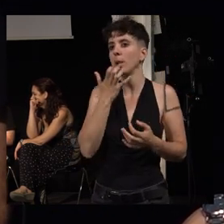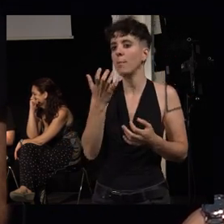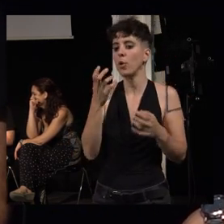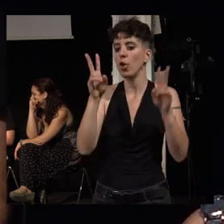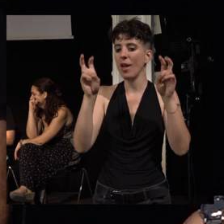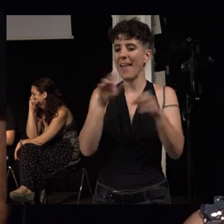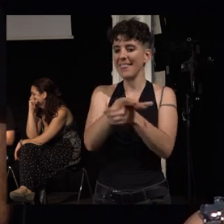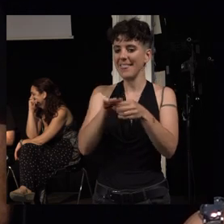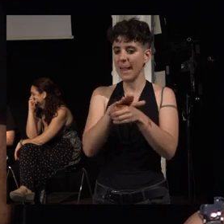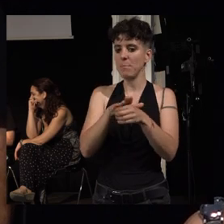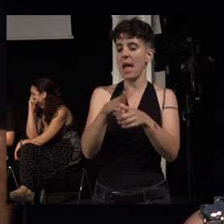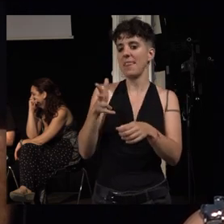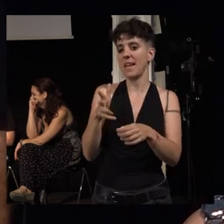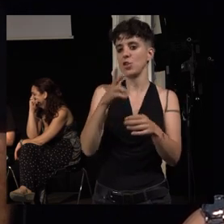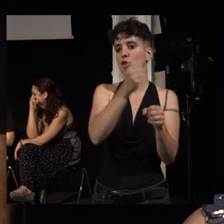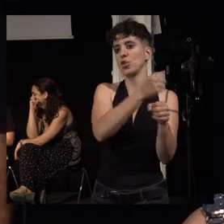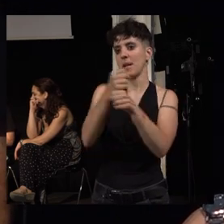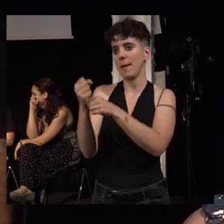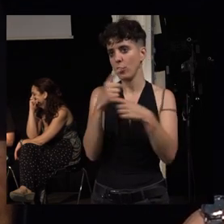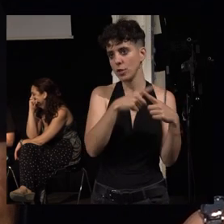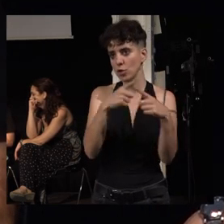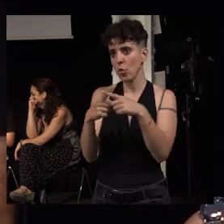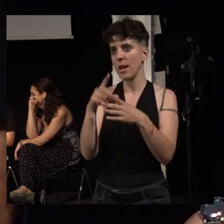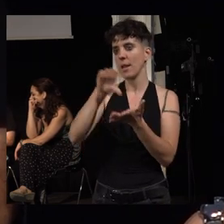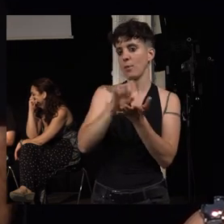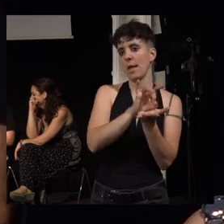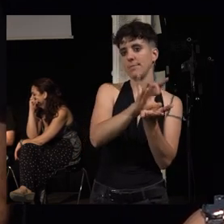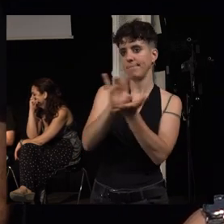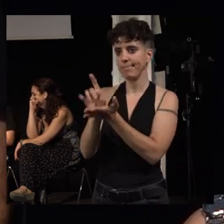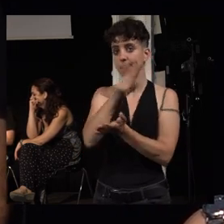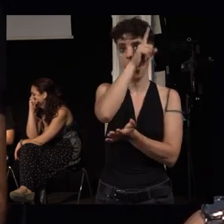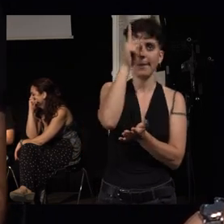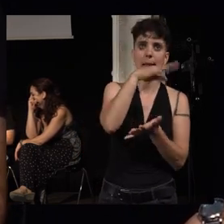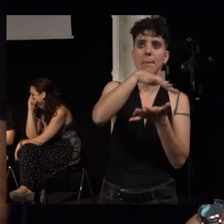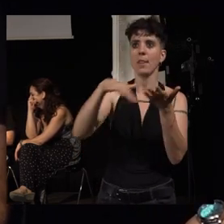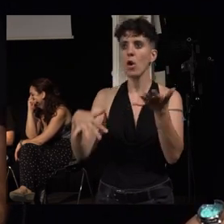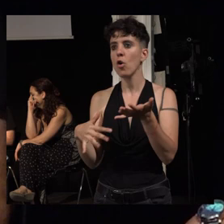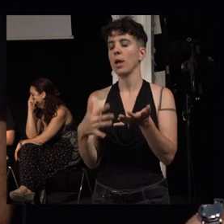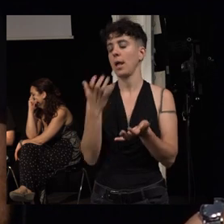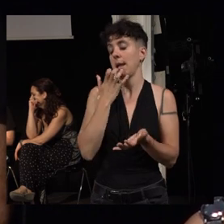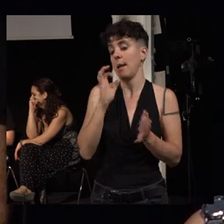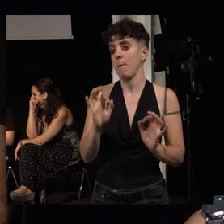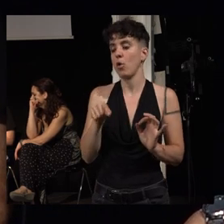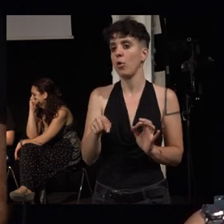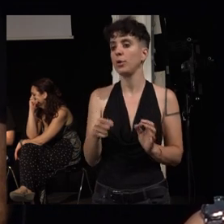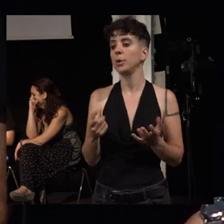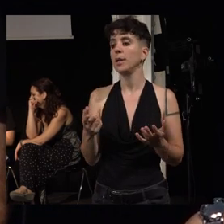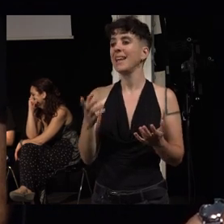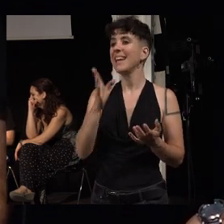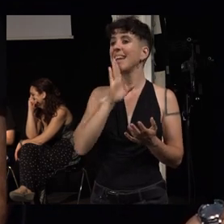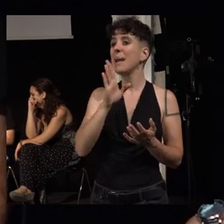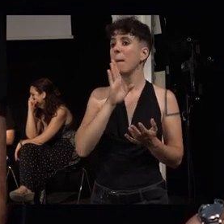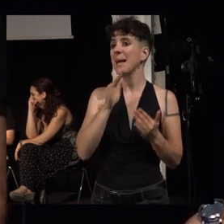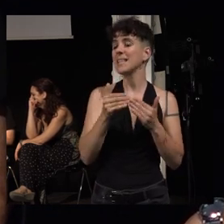materia de derechos de las trabajadoras sexuales en las ciudades cuando se está expulsando? Madrid, Barcelona, son ejemplo de ello. ¿Qué va a